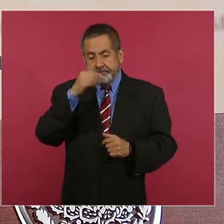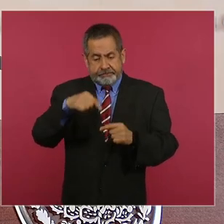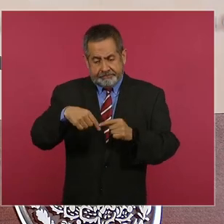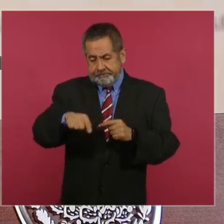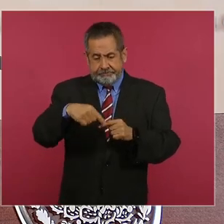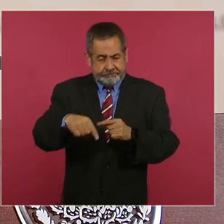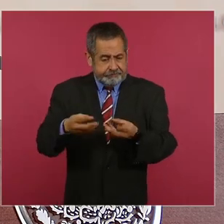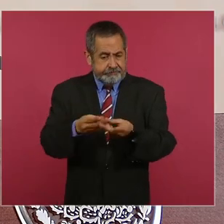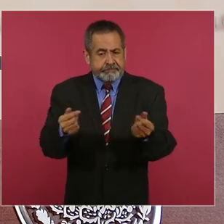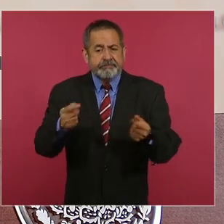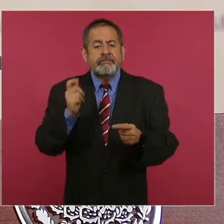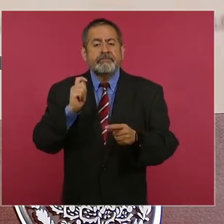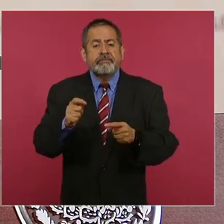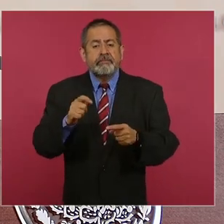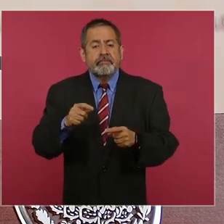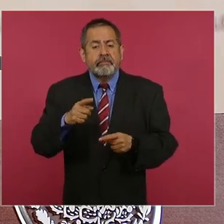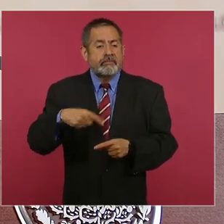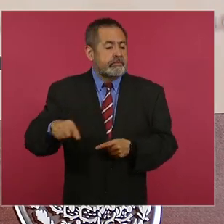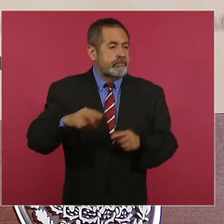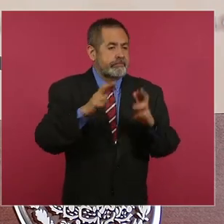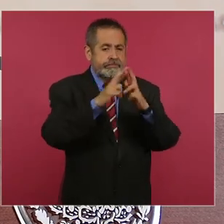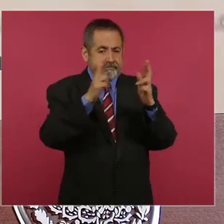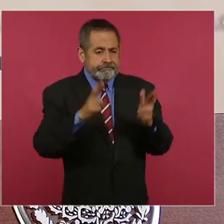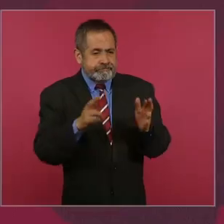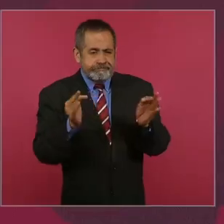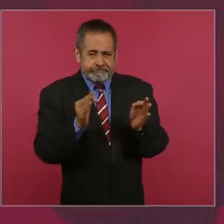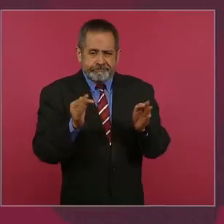lo del abasto de los enseres.